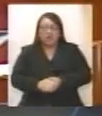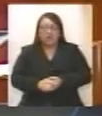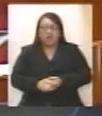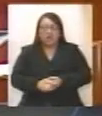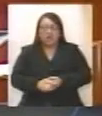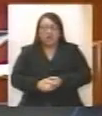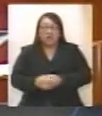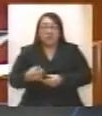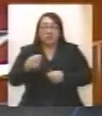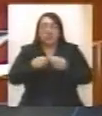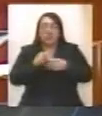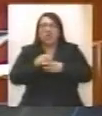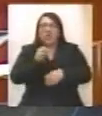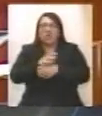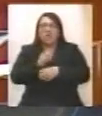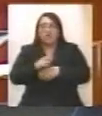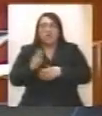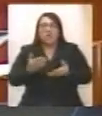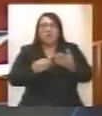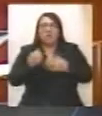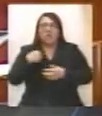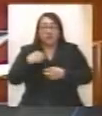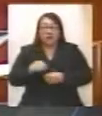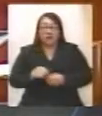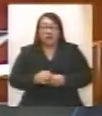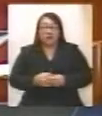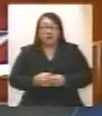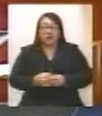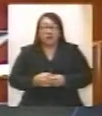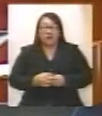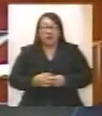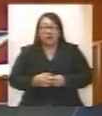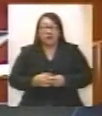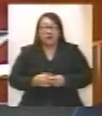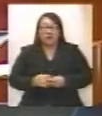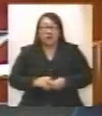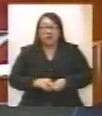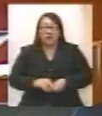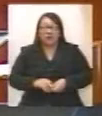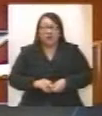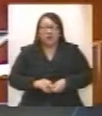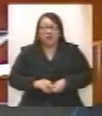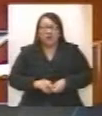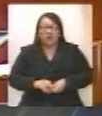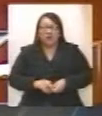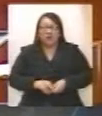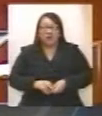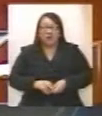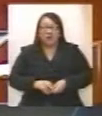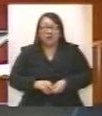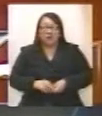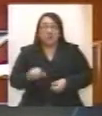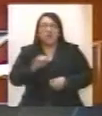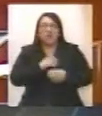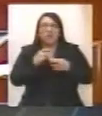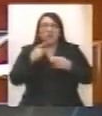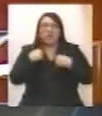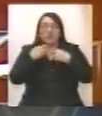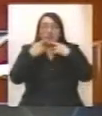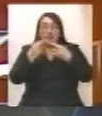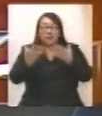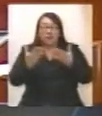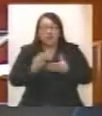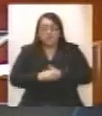La inversión en capacitación de los servidores civiles y la mejora sustancial de las entidades públicas que tenga como